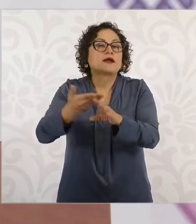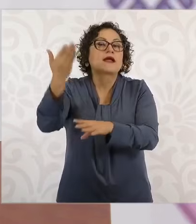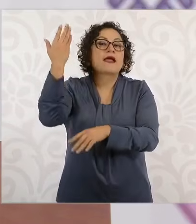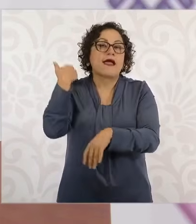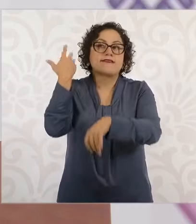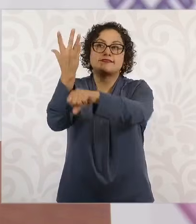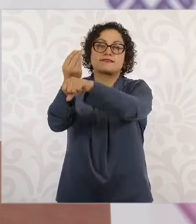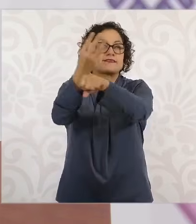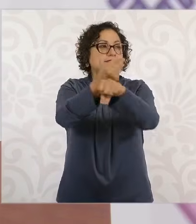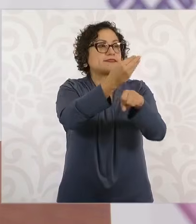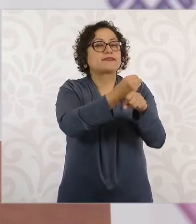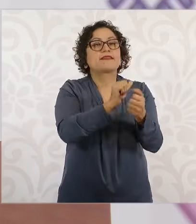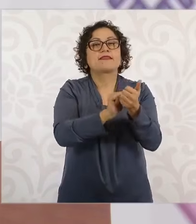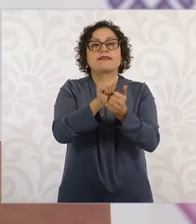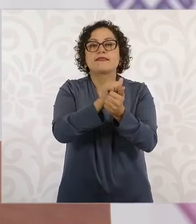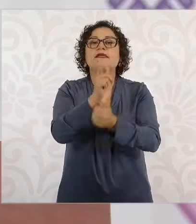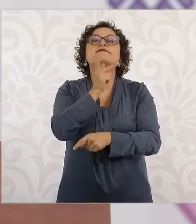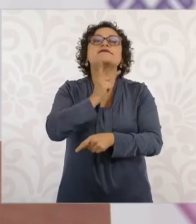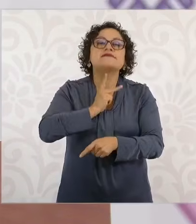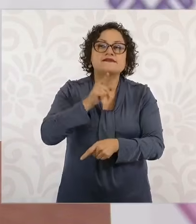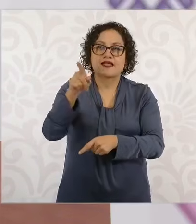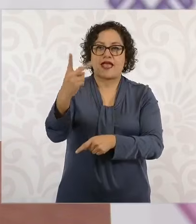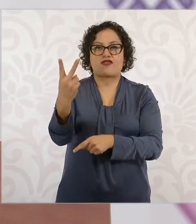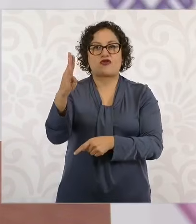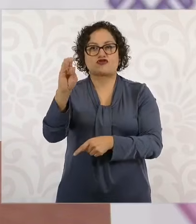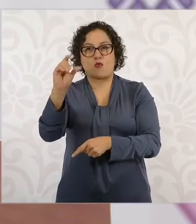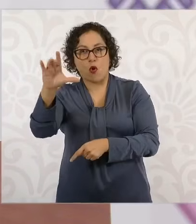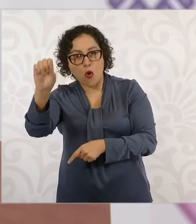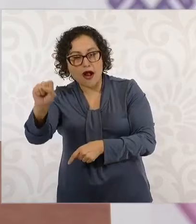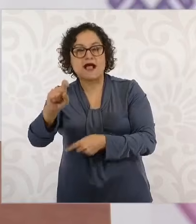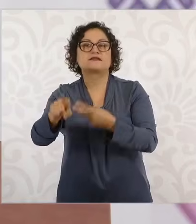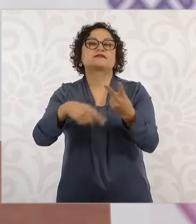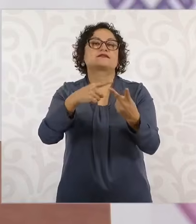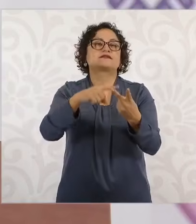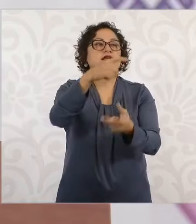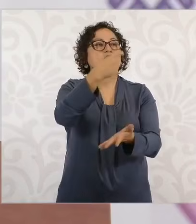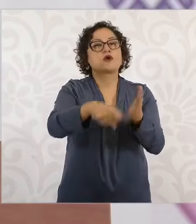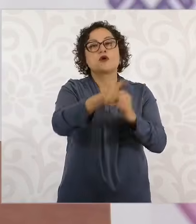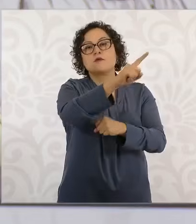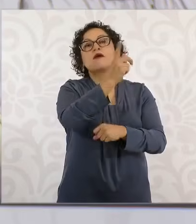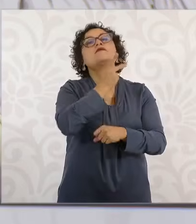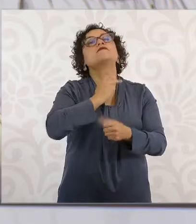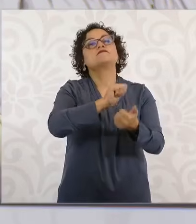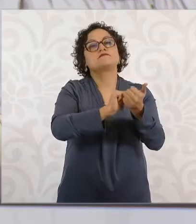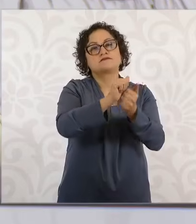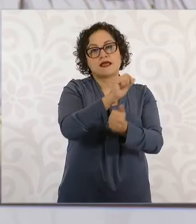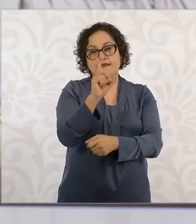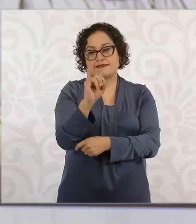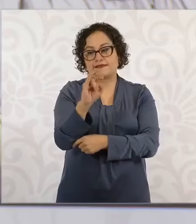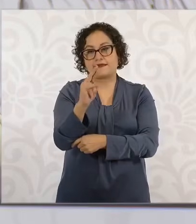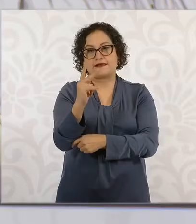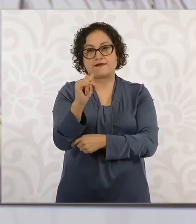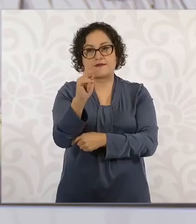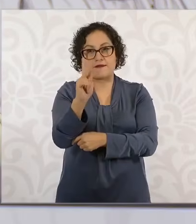de la construcción de la refinería Dos Bocas y la compra de la refinería Deer Park.